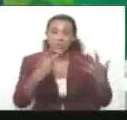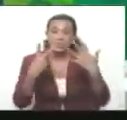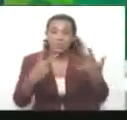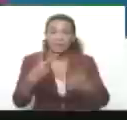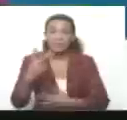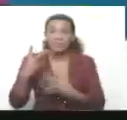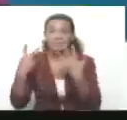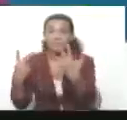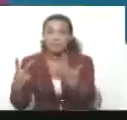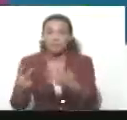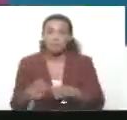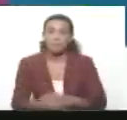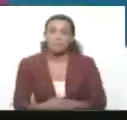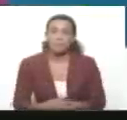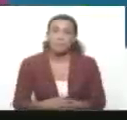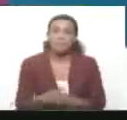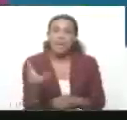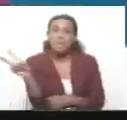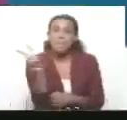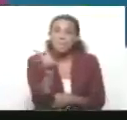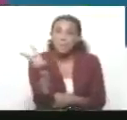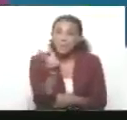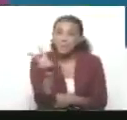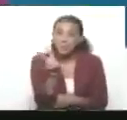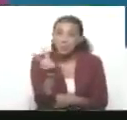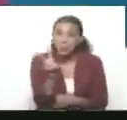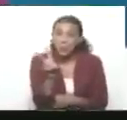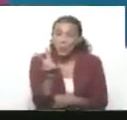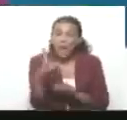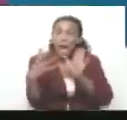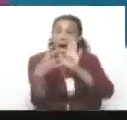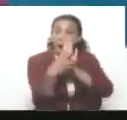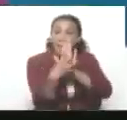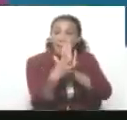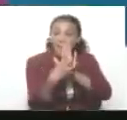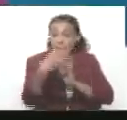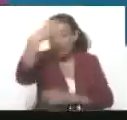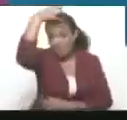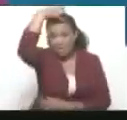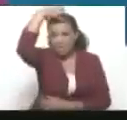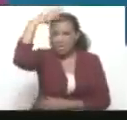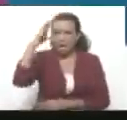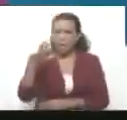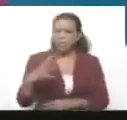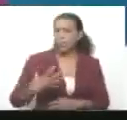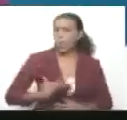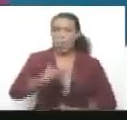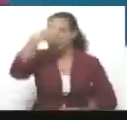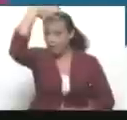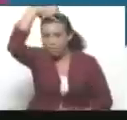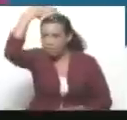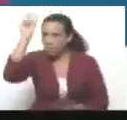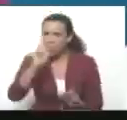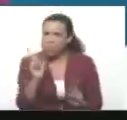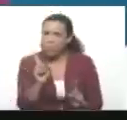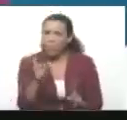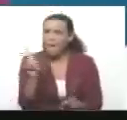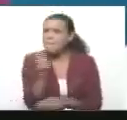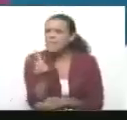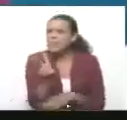este es Venezuela era una capitanía general no era un virreinato Venezuela para entonces